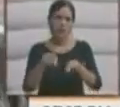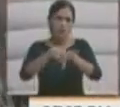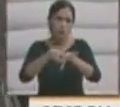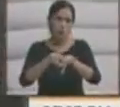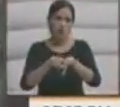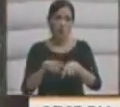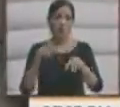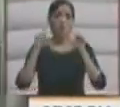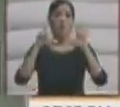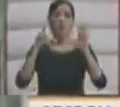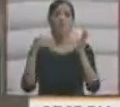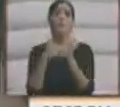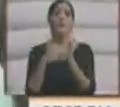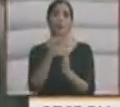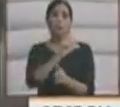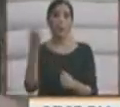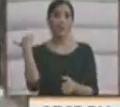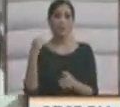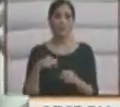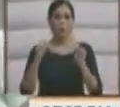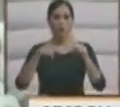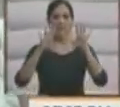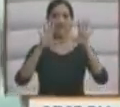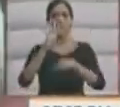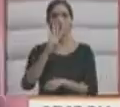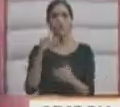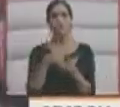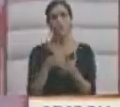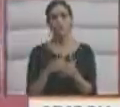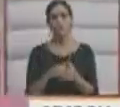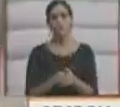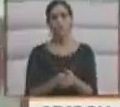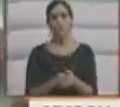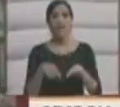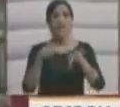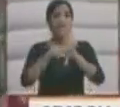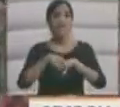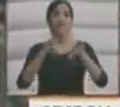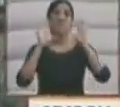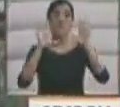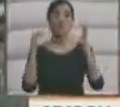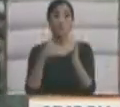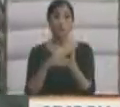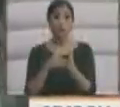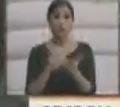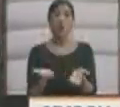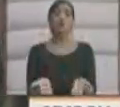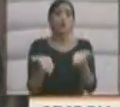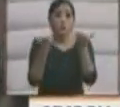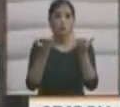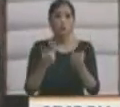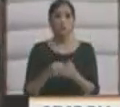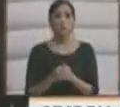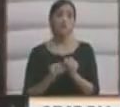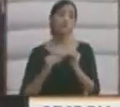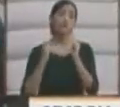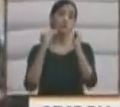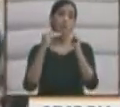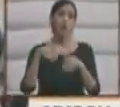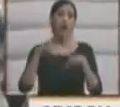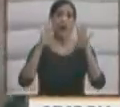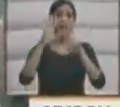semana pasada. ¿Cómo están ahora? 14 mil bolívares. Estas cholitas estaban en 10 mil y hoy estaban en 14 mil bolívares. Las cholitas para una